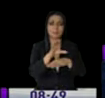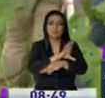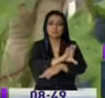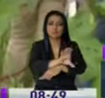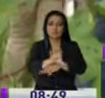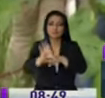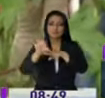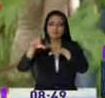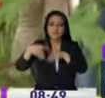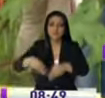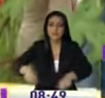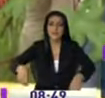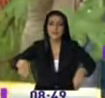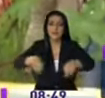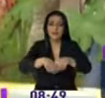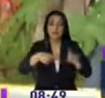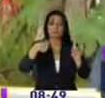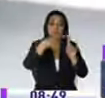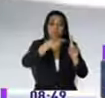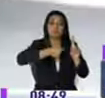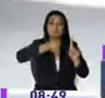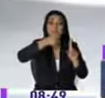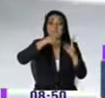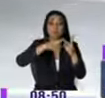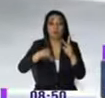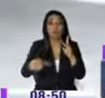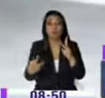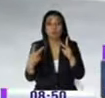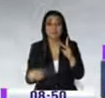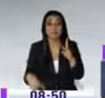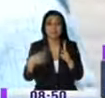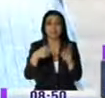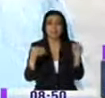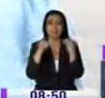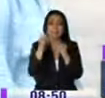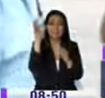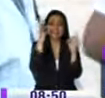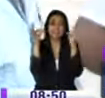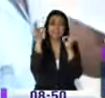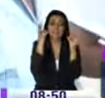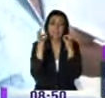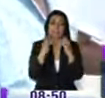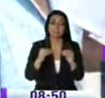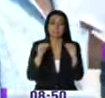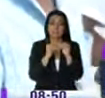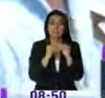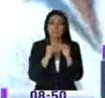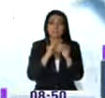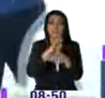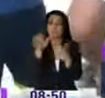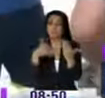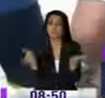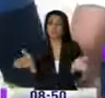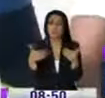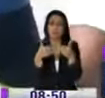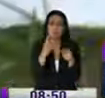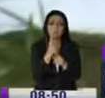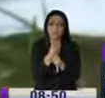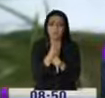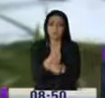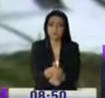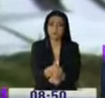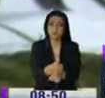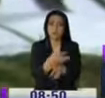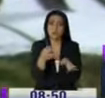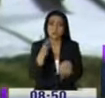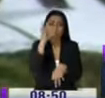el adulto mayor y su hijo fueron los más perjudicados, atacados por las abejas. El monte estaba cerrado, y fui a